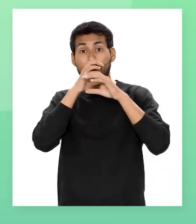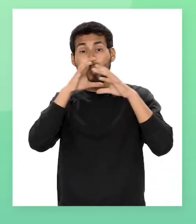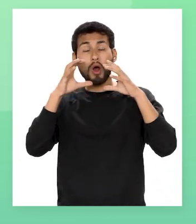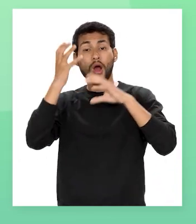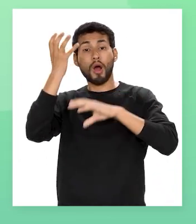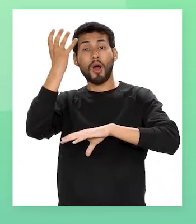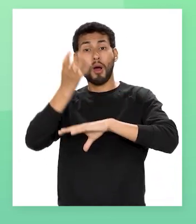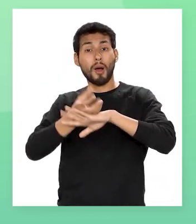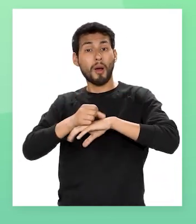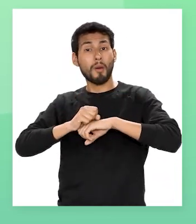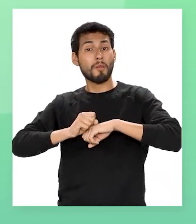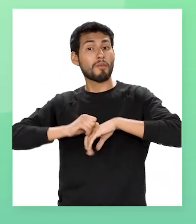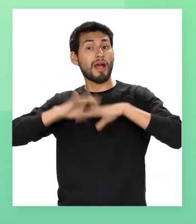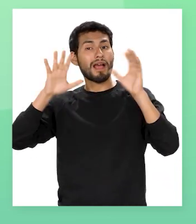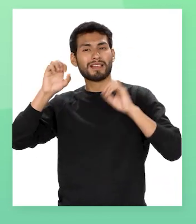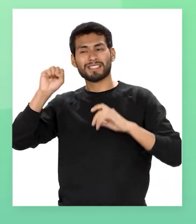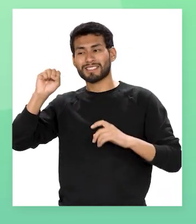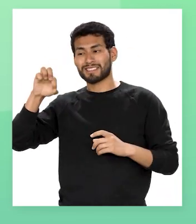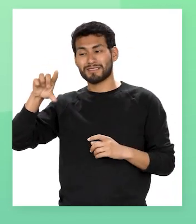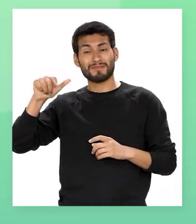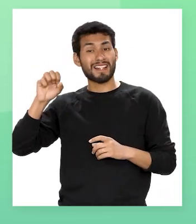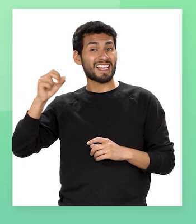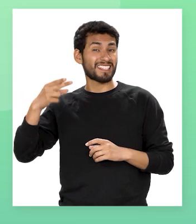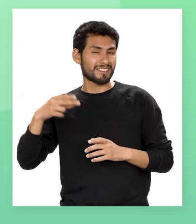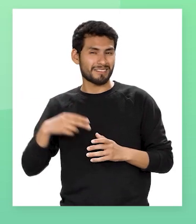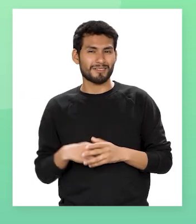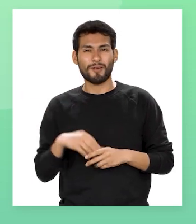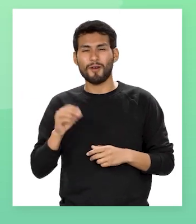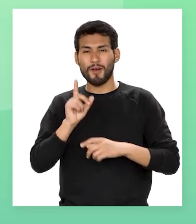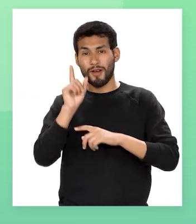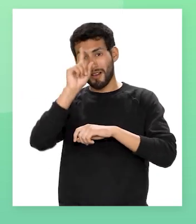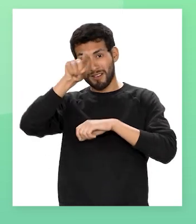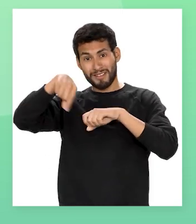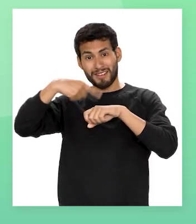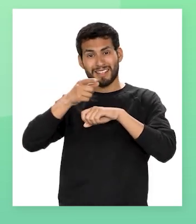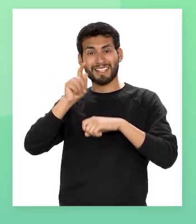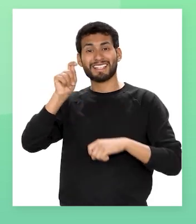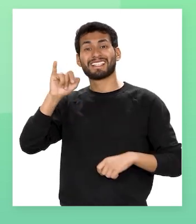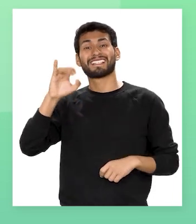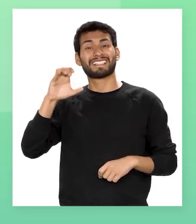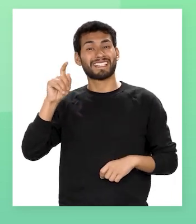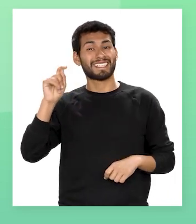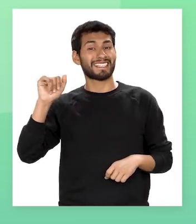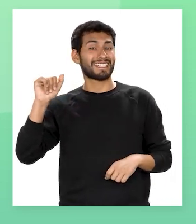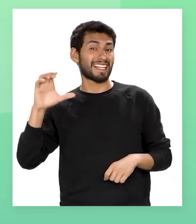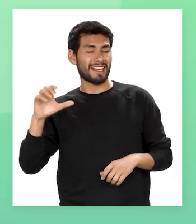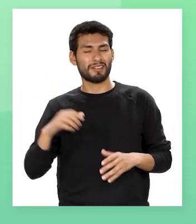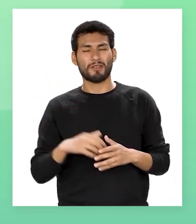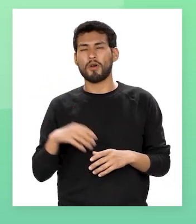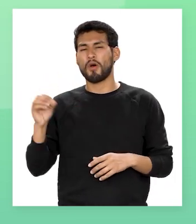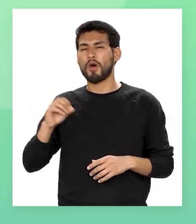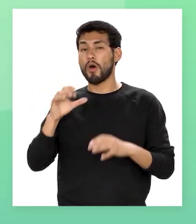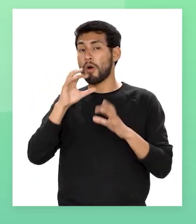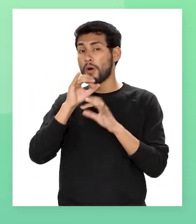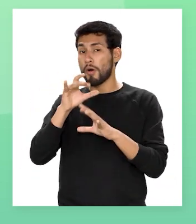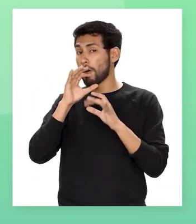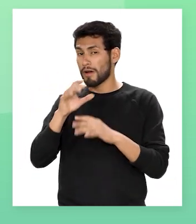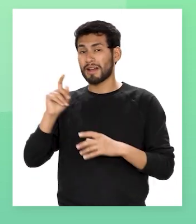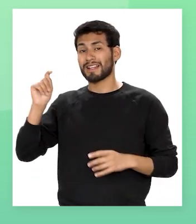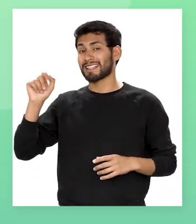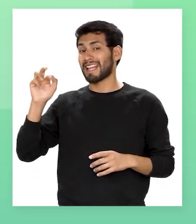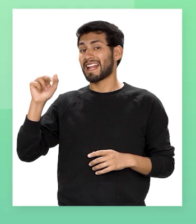agua al reventarse Splash O las manecillas de reloj Tic-tac O el toque de una trompeta